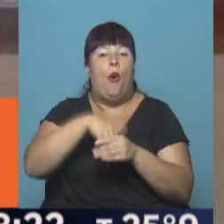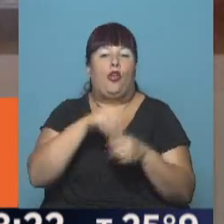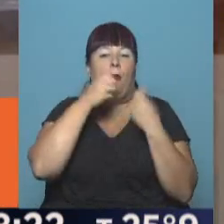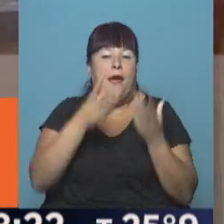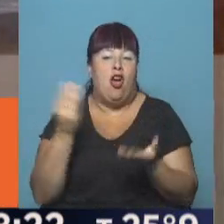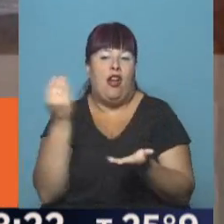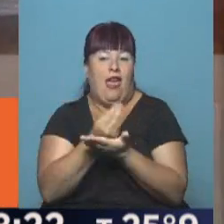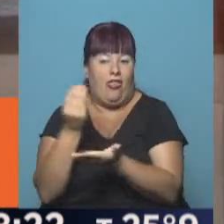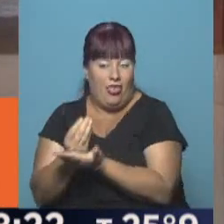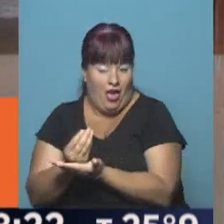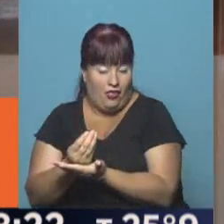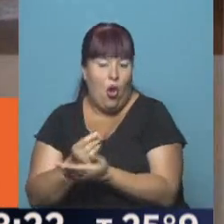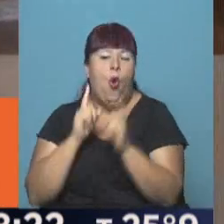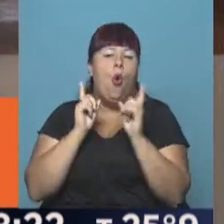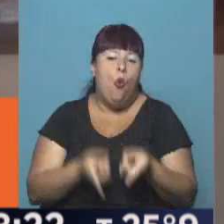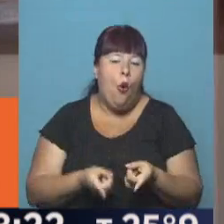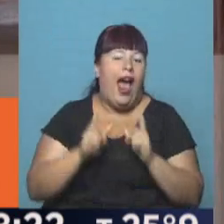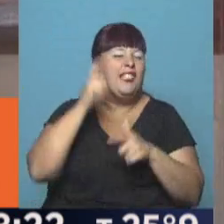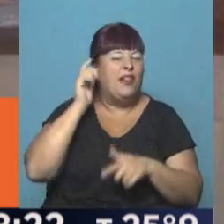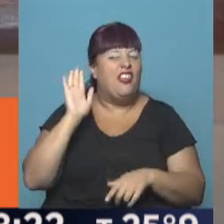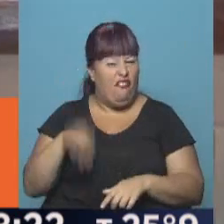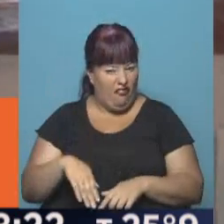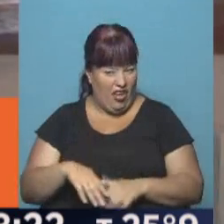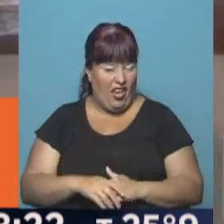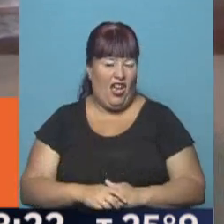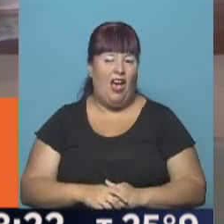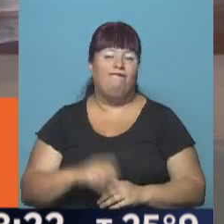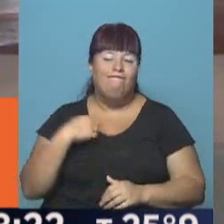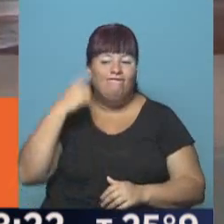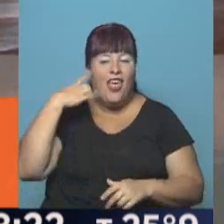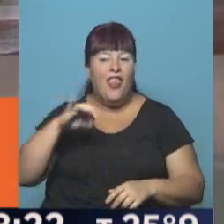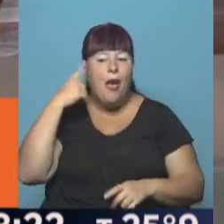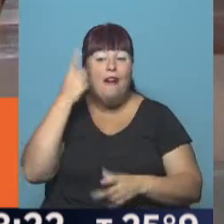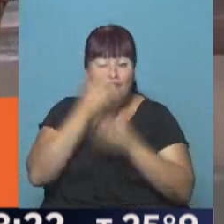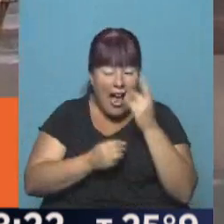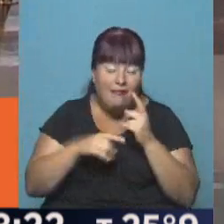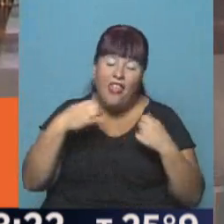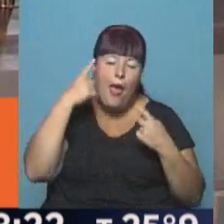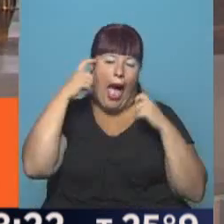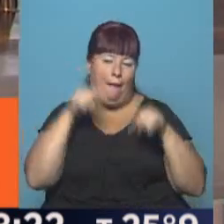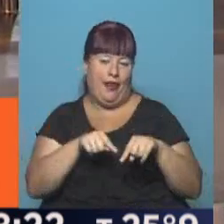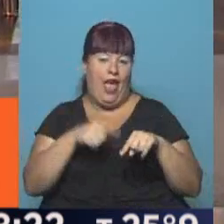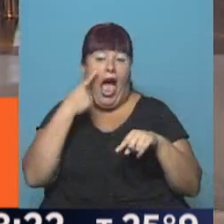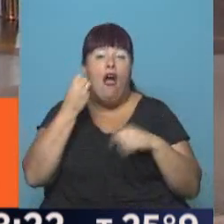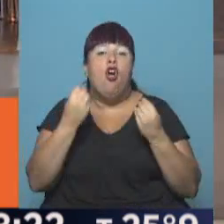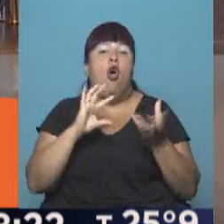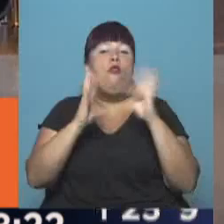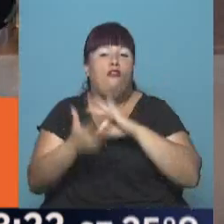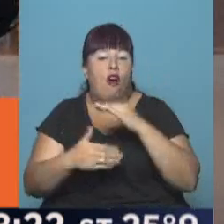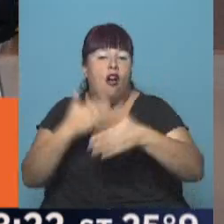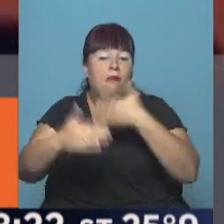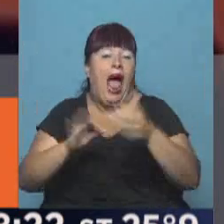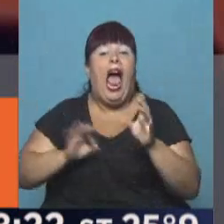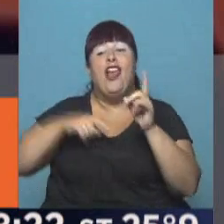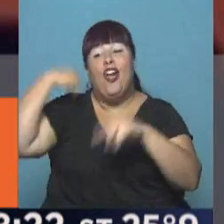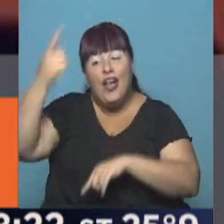los candidatos. De todos modos, la experiencia no ha sido buena. Y me parece que hay que aprender de esas experiencias y veamos cómo nos podemos acomodar. El año